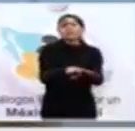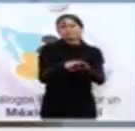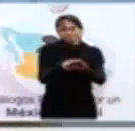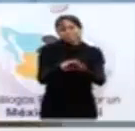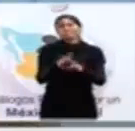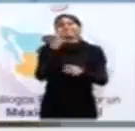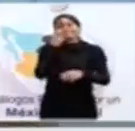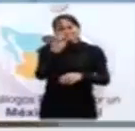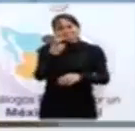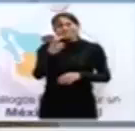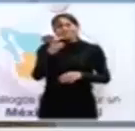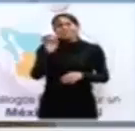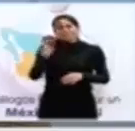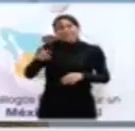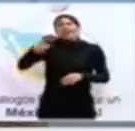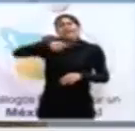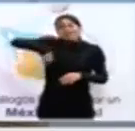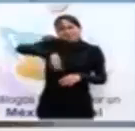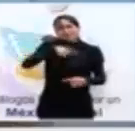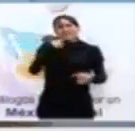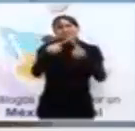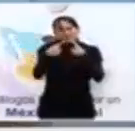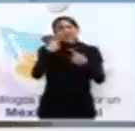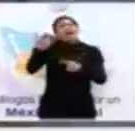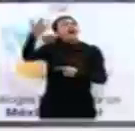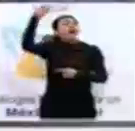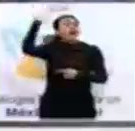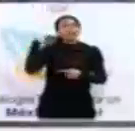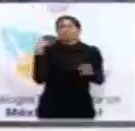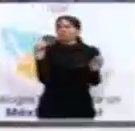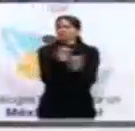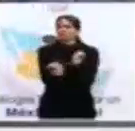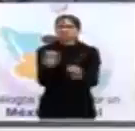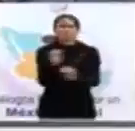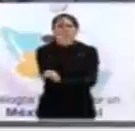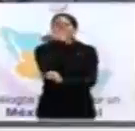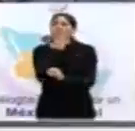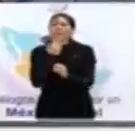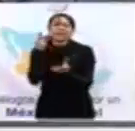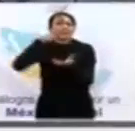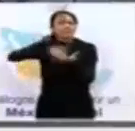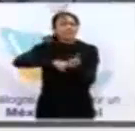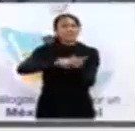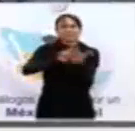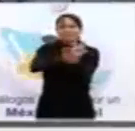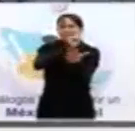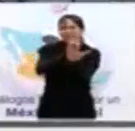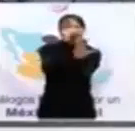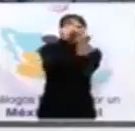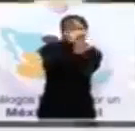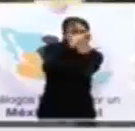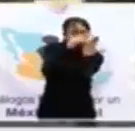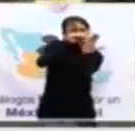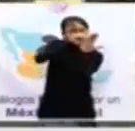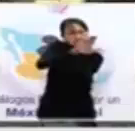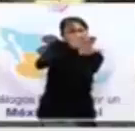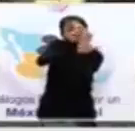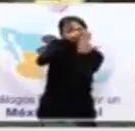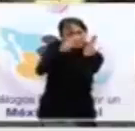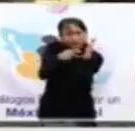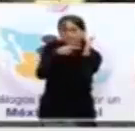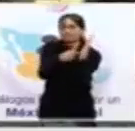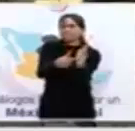elementos que se han planteado en la política pública que no estaban antes, ¿no?, y que dejarlos pasar, ¿no?, y no incidir sobre ellos